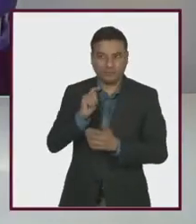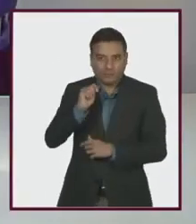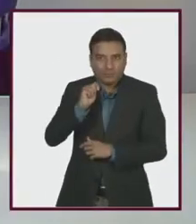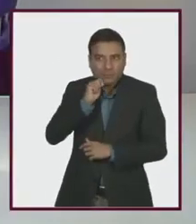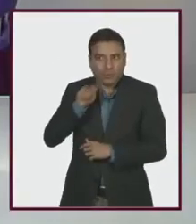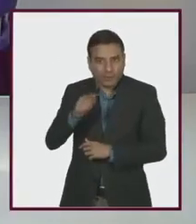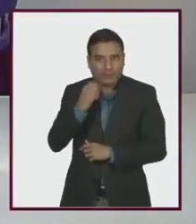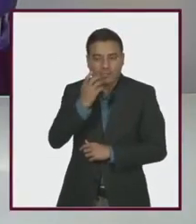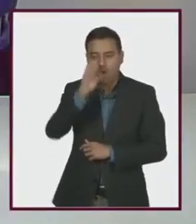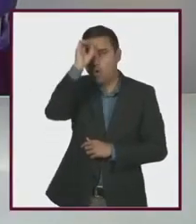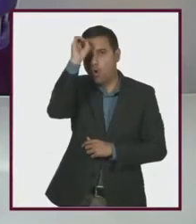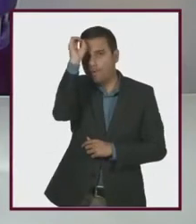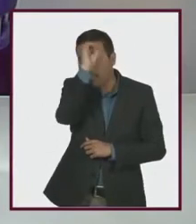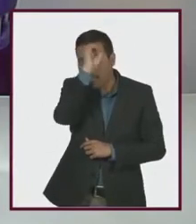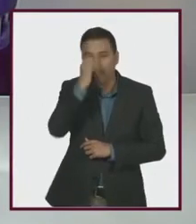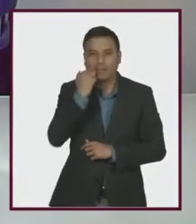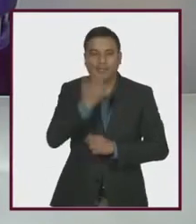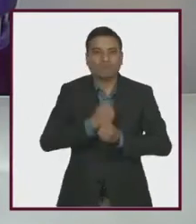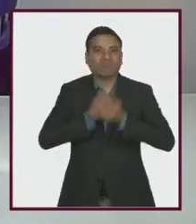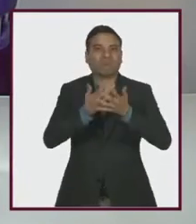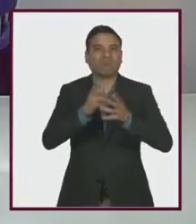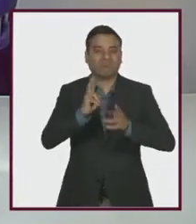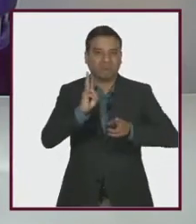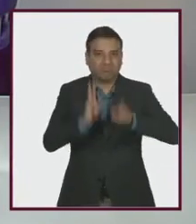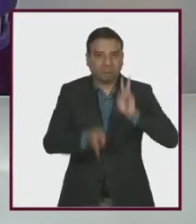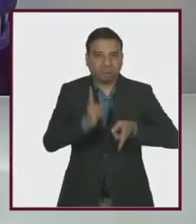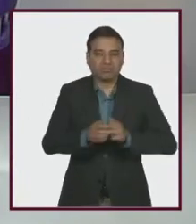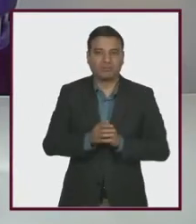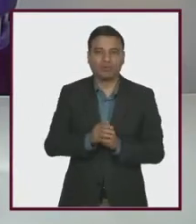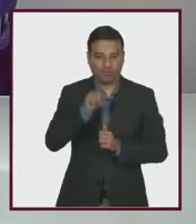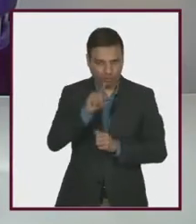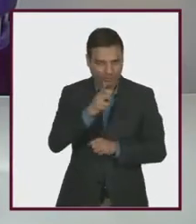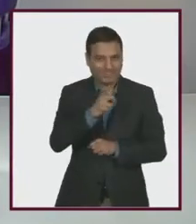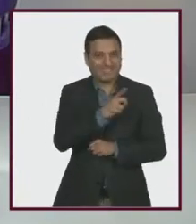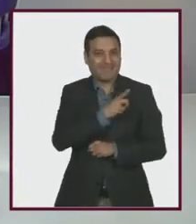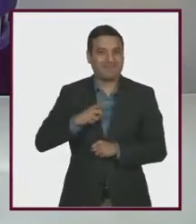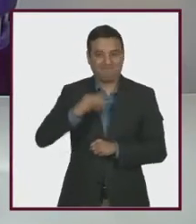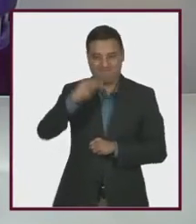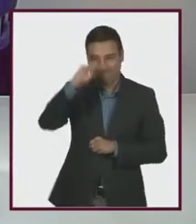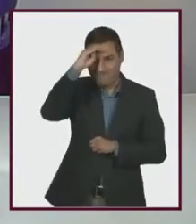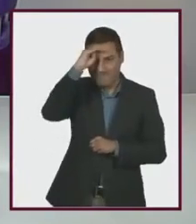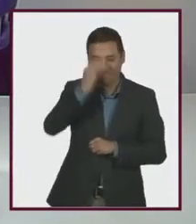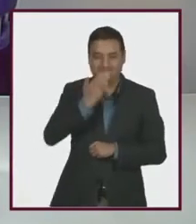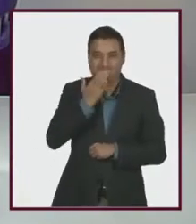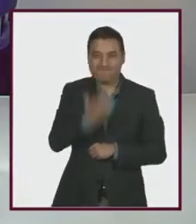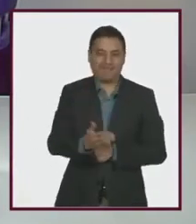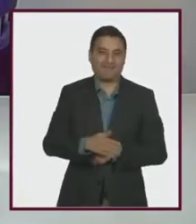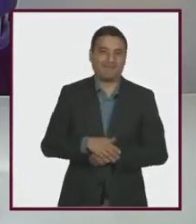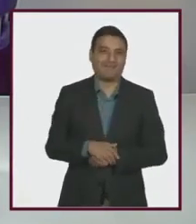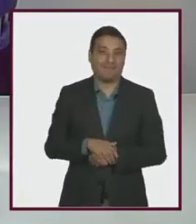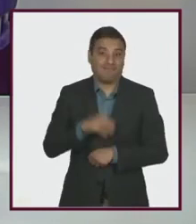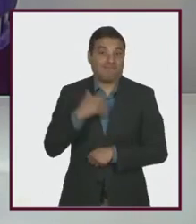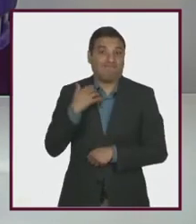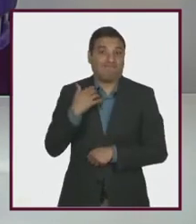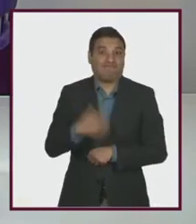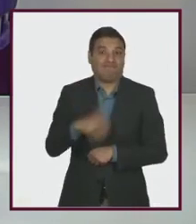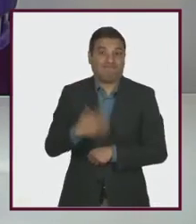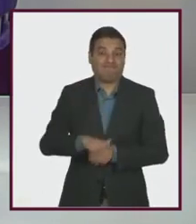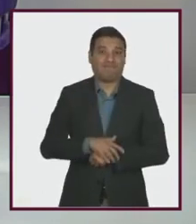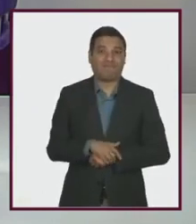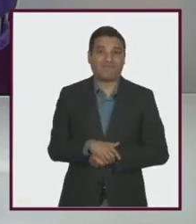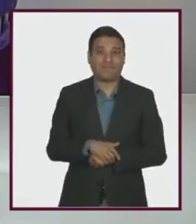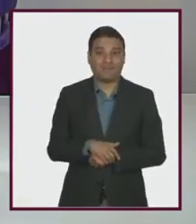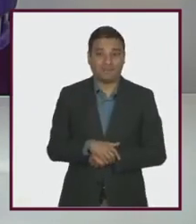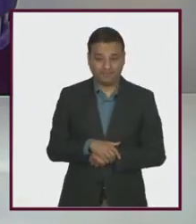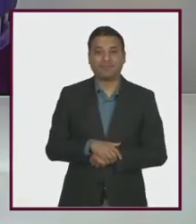de hablar de las cosas que les están pasando. Entonces, reflexionar justo sobre la importancia de las